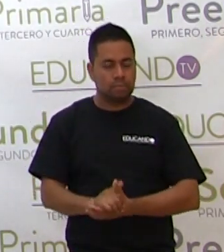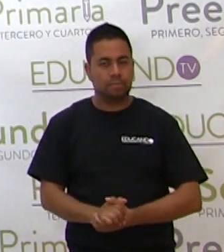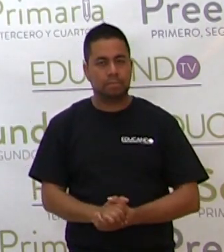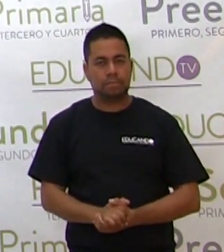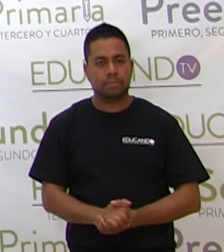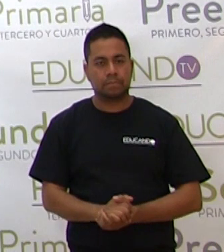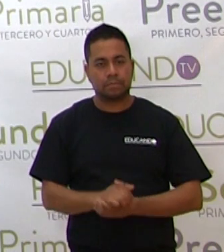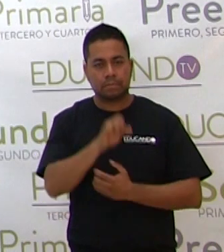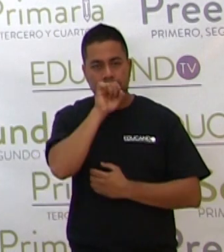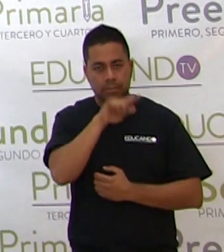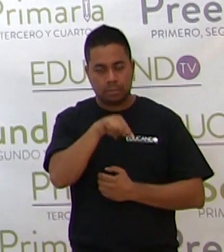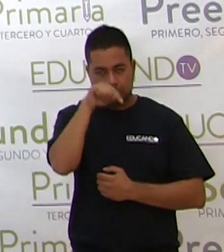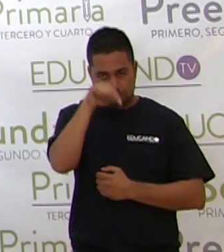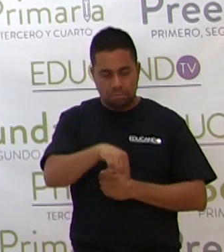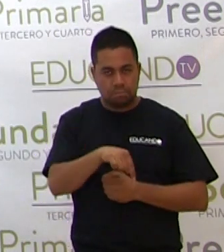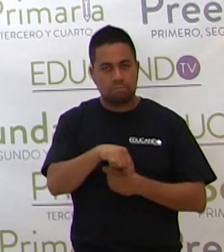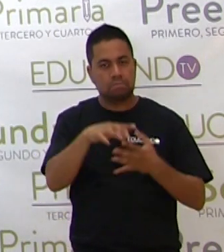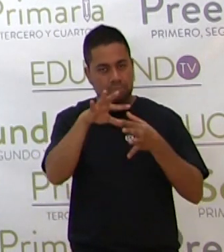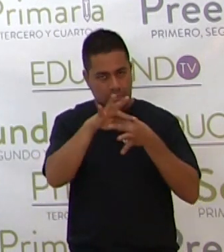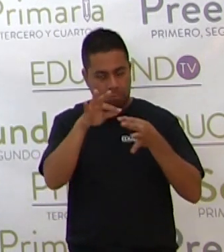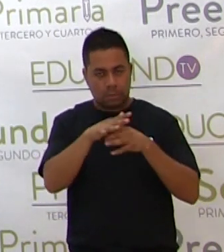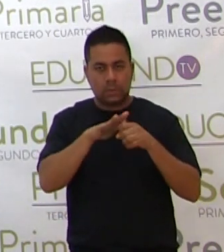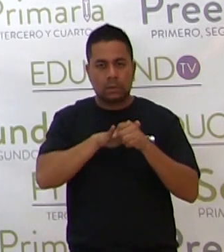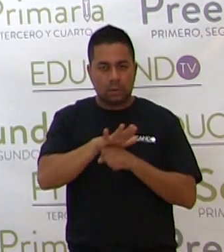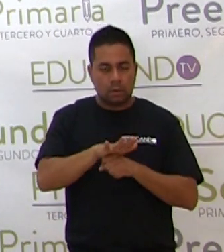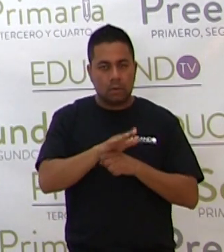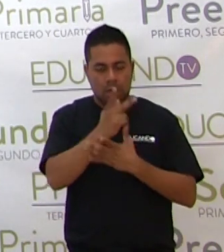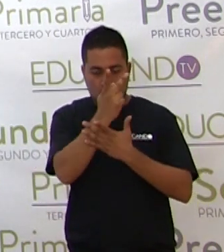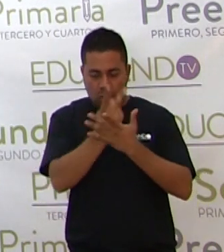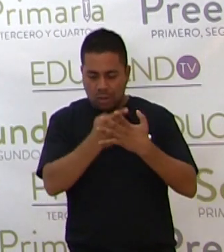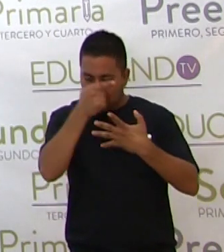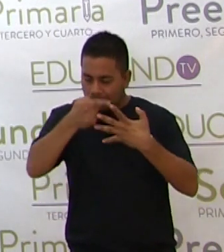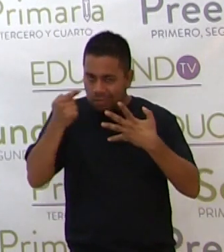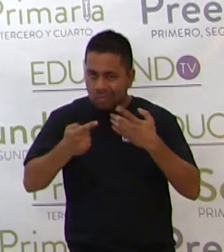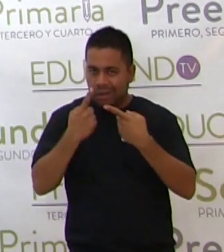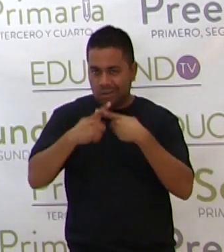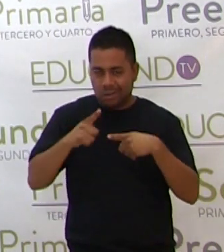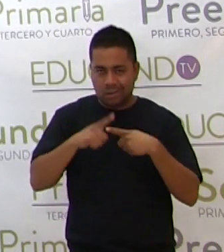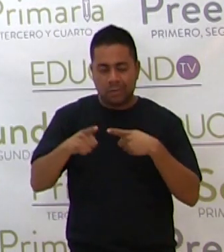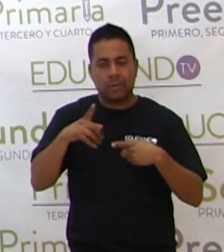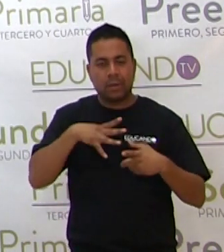también vimos qué tipos de programa existen